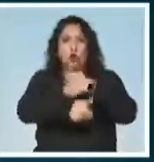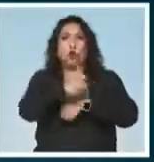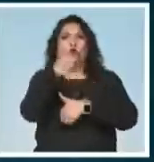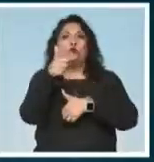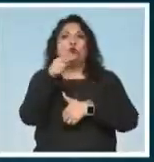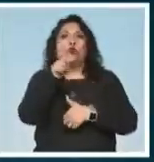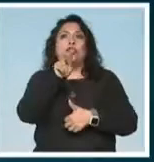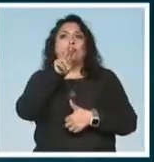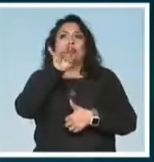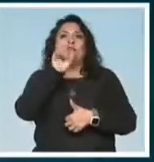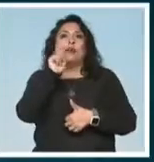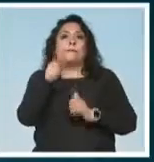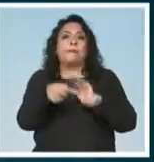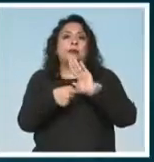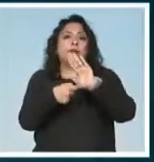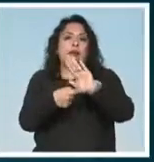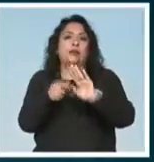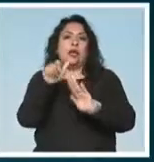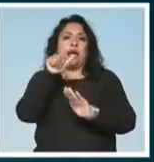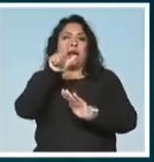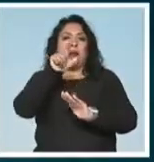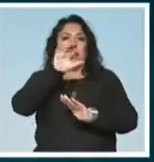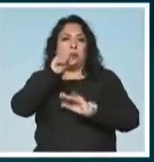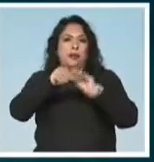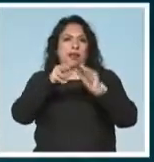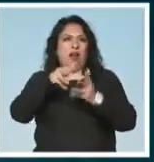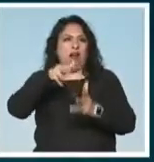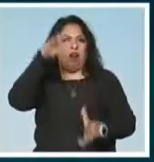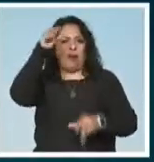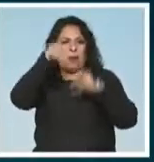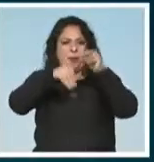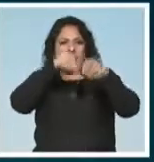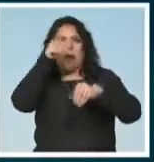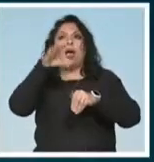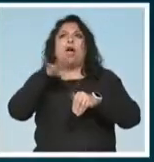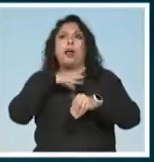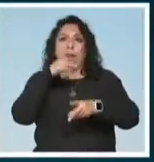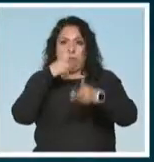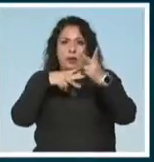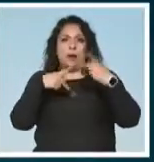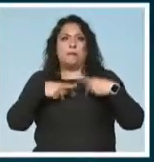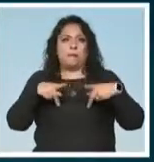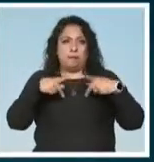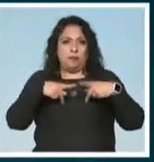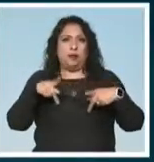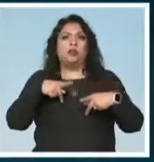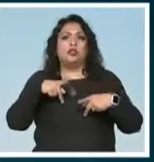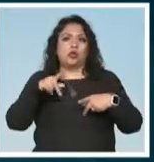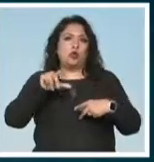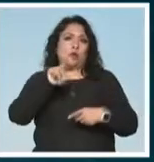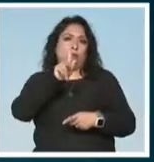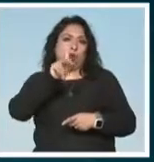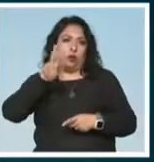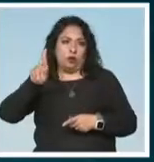su tesis es la presentación de un alebrije monumental, entonces vamos a tener gente de fuera de este país.